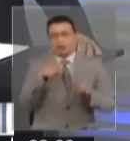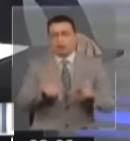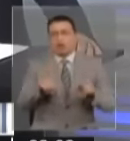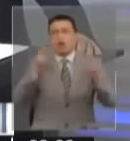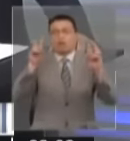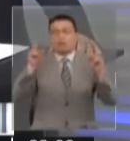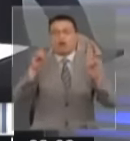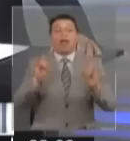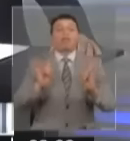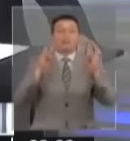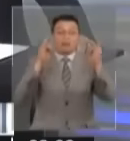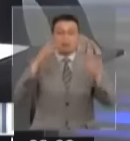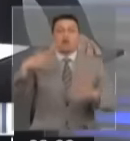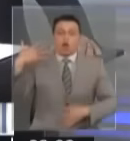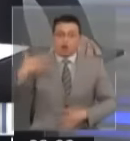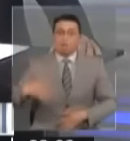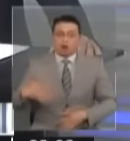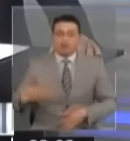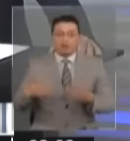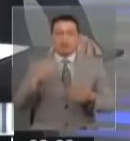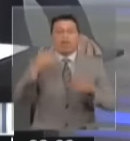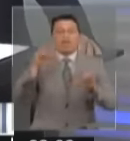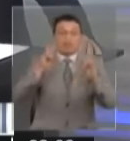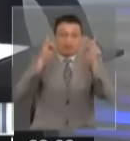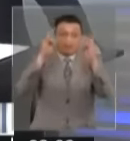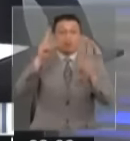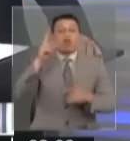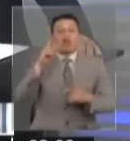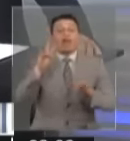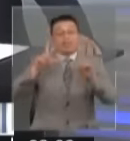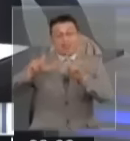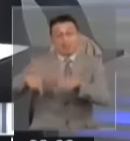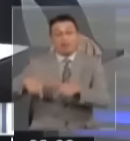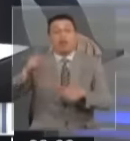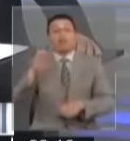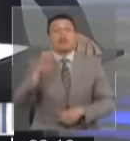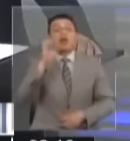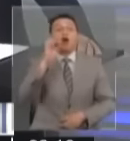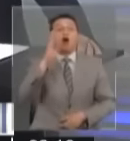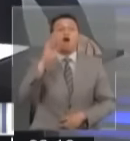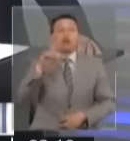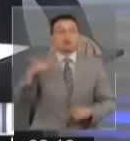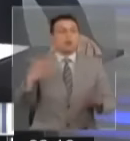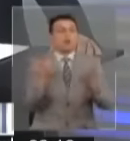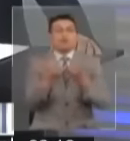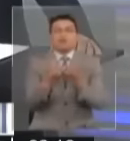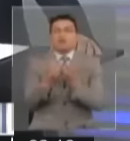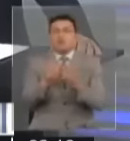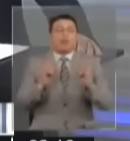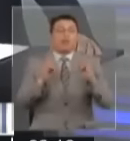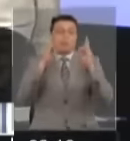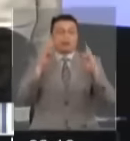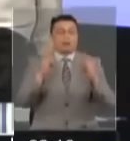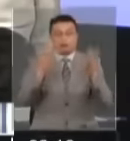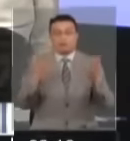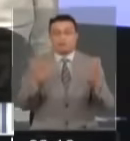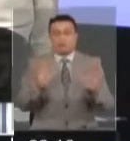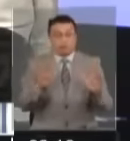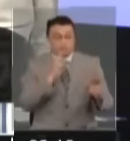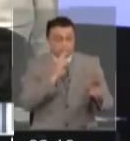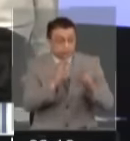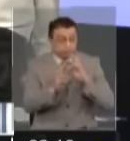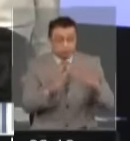un departamento clave. Estábamos hablando de la... Uh-huh. De la explosión urbana, estábamos hablando de muchos de esos temas, entonces acá hay un contexto. Dejemos que responda Andrés. Sí, acá hay